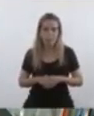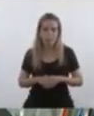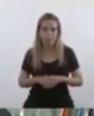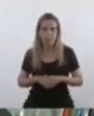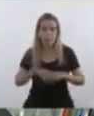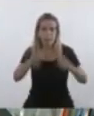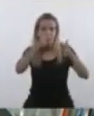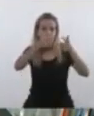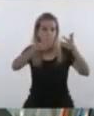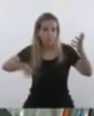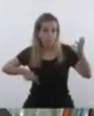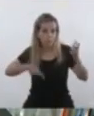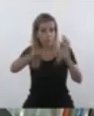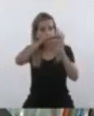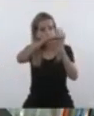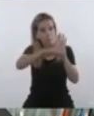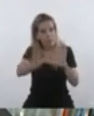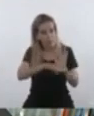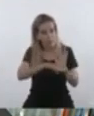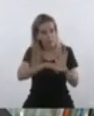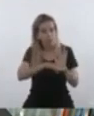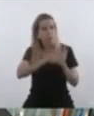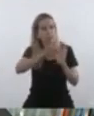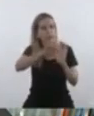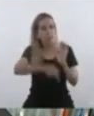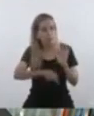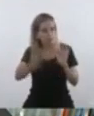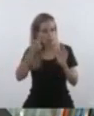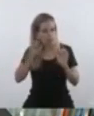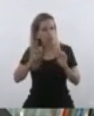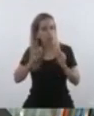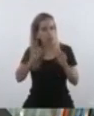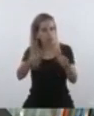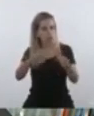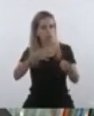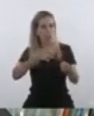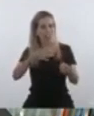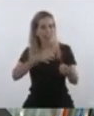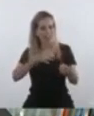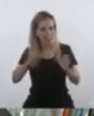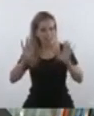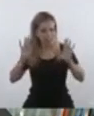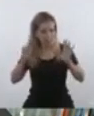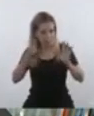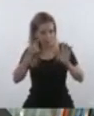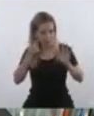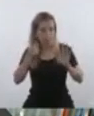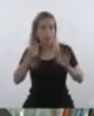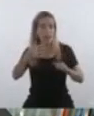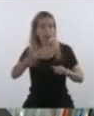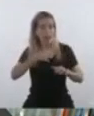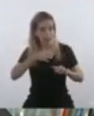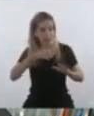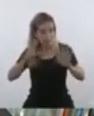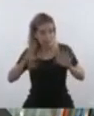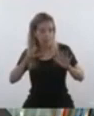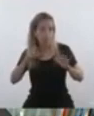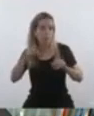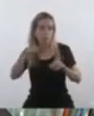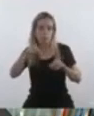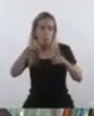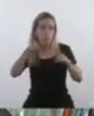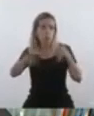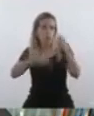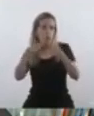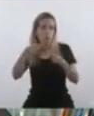Todas estas medidas incluyen también la suspensión de clases. Las clases van durante 2 semanas